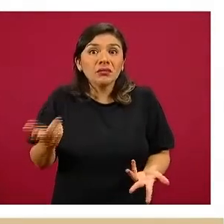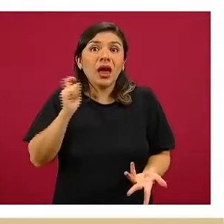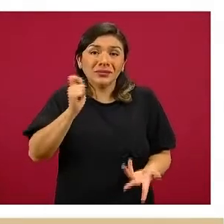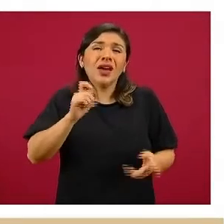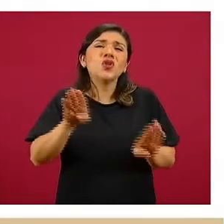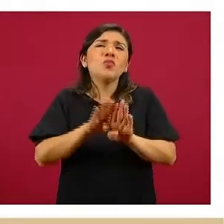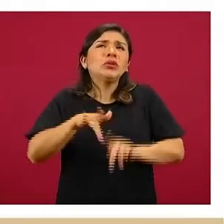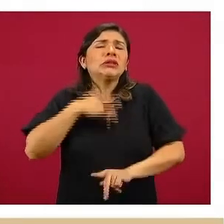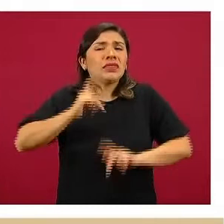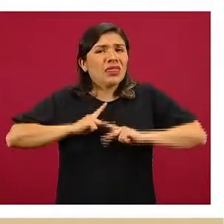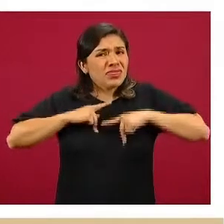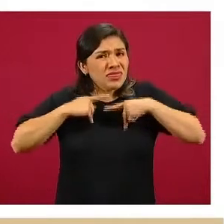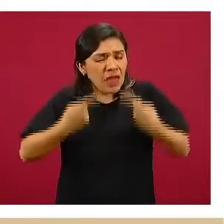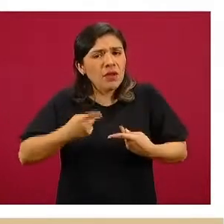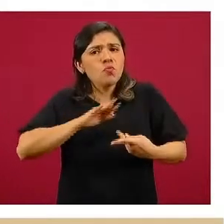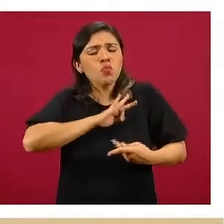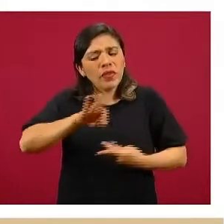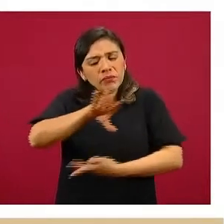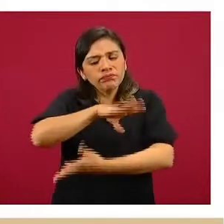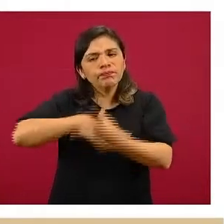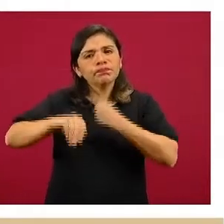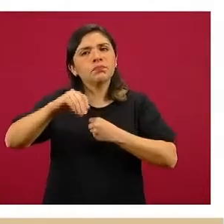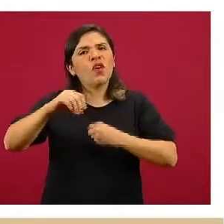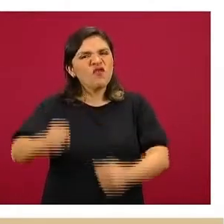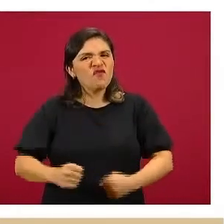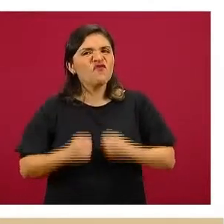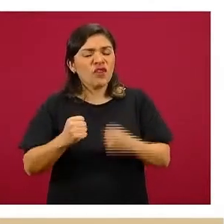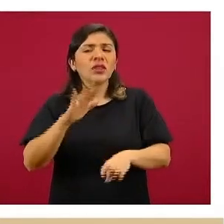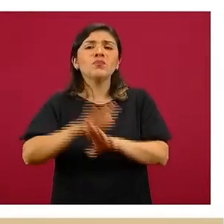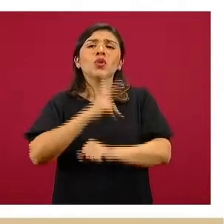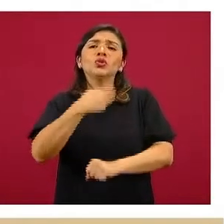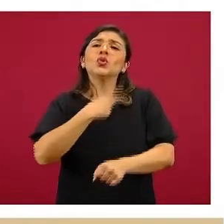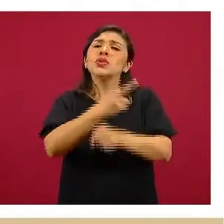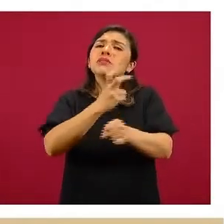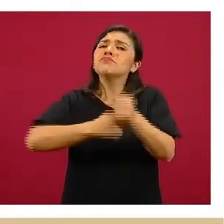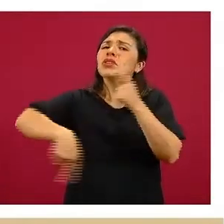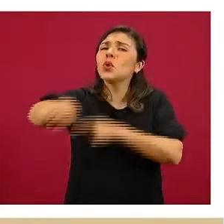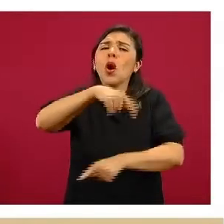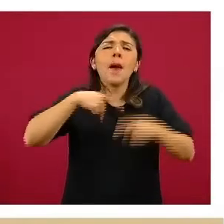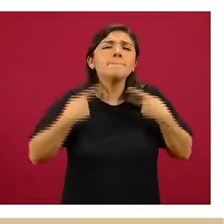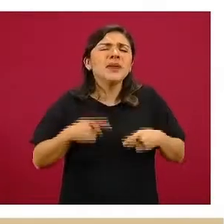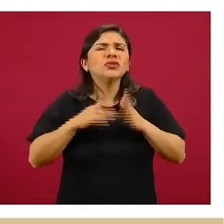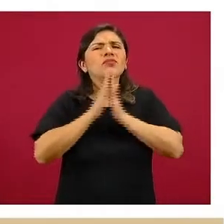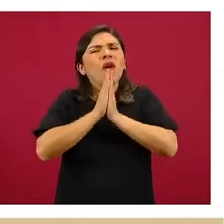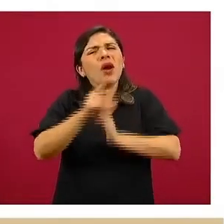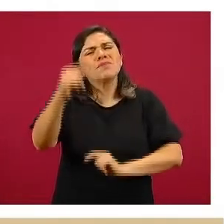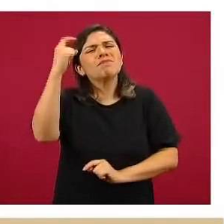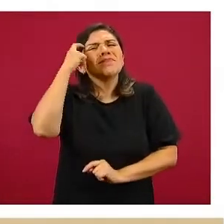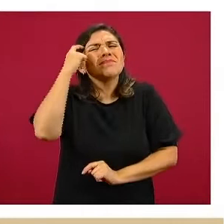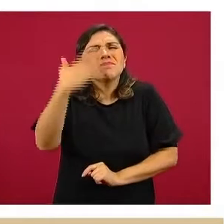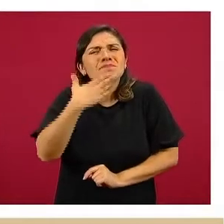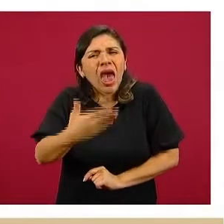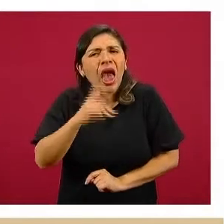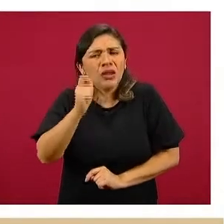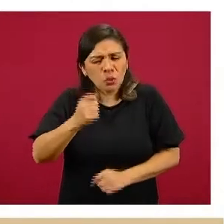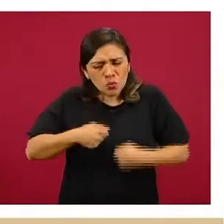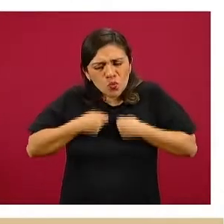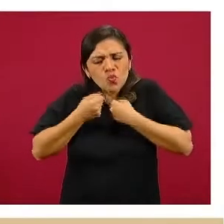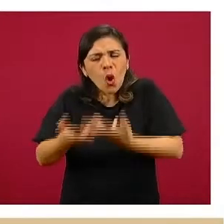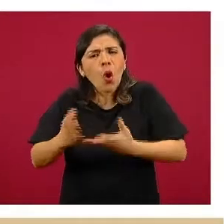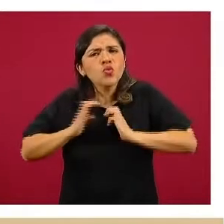debilidad y convertirla en fortaleza. Por eso invitamos a la sociedad mexicana a que reflexione sobre la donación de